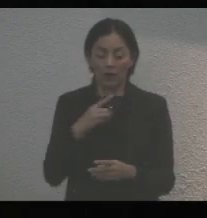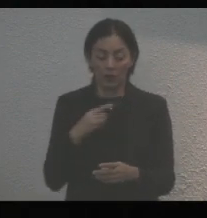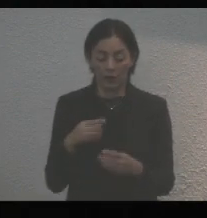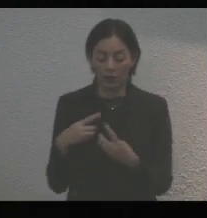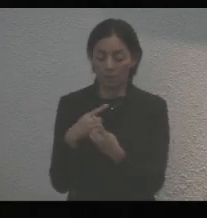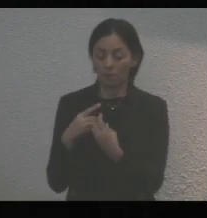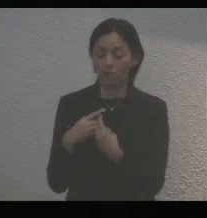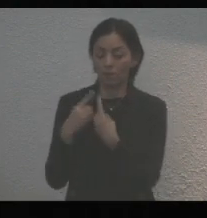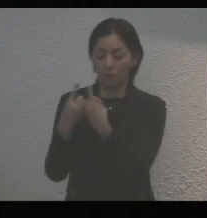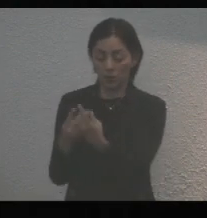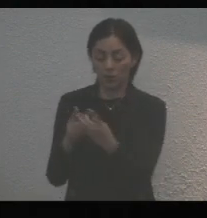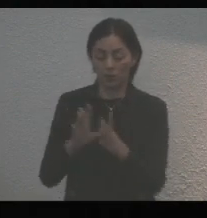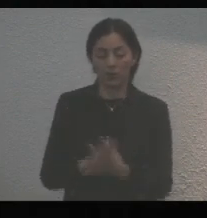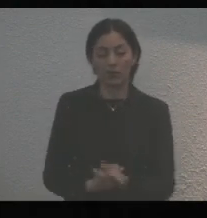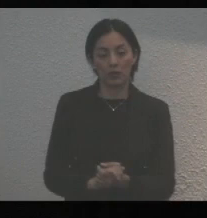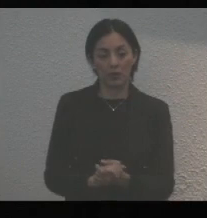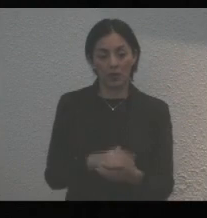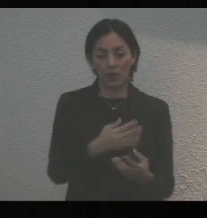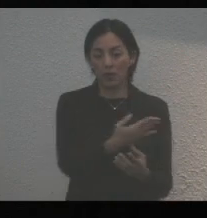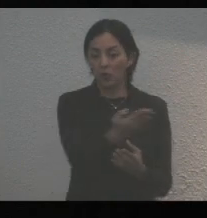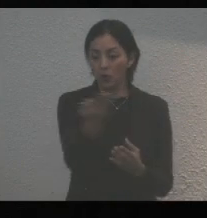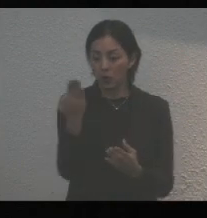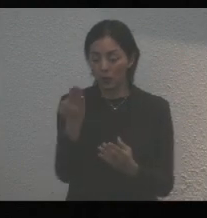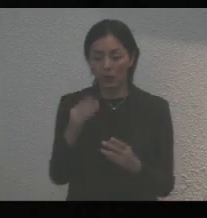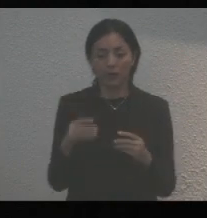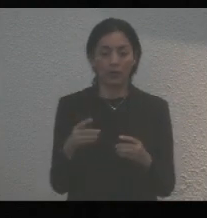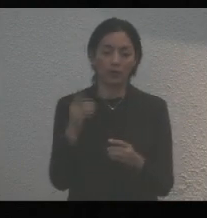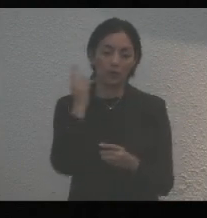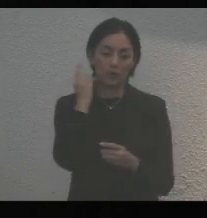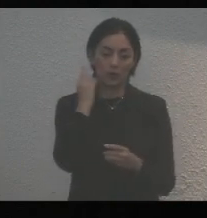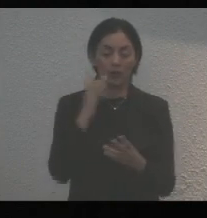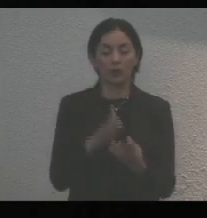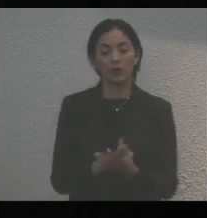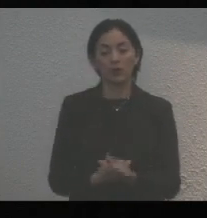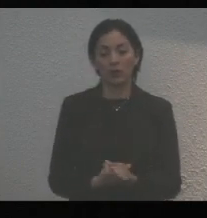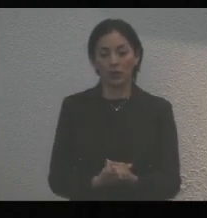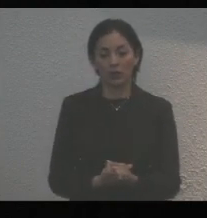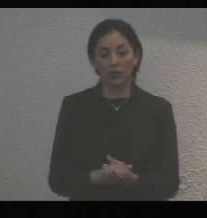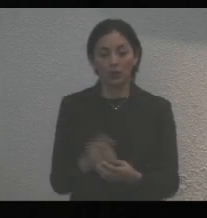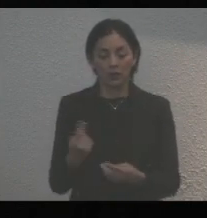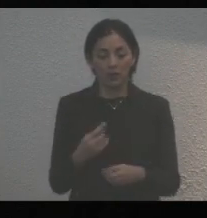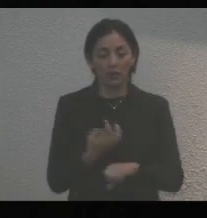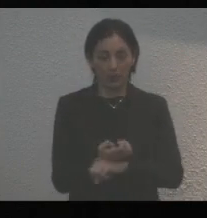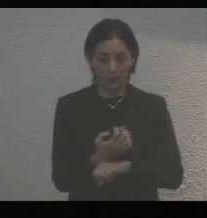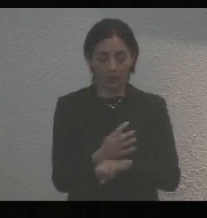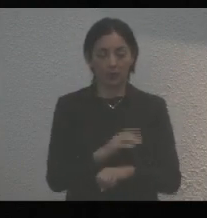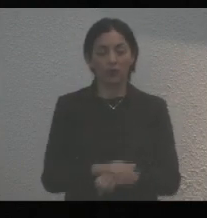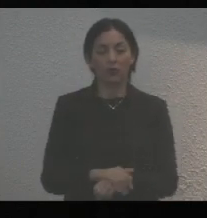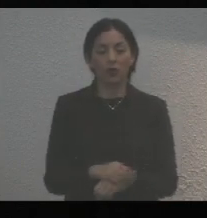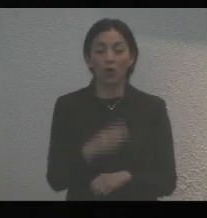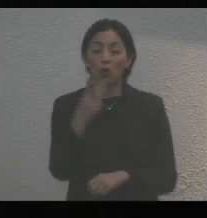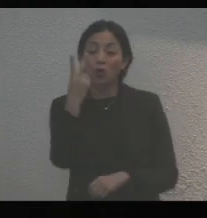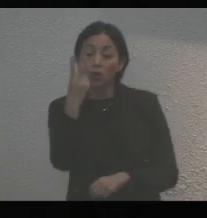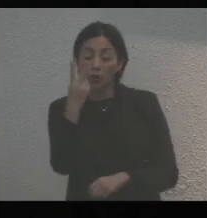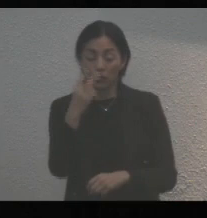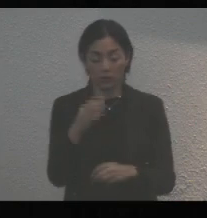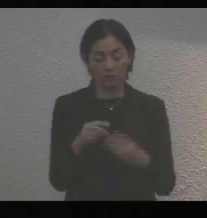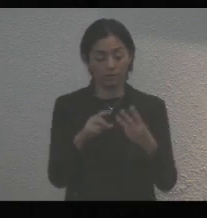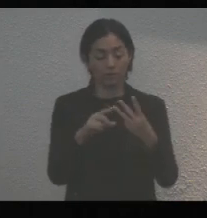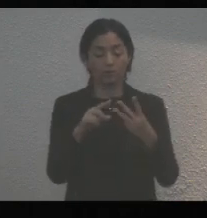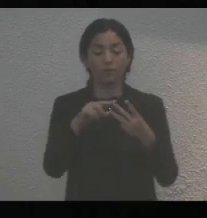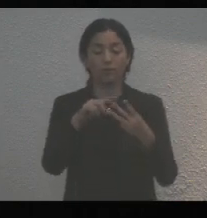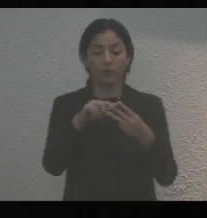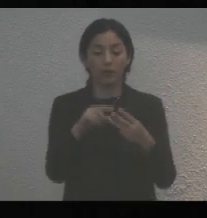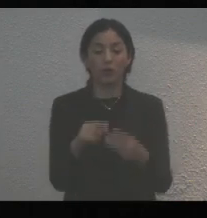presentar a la consideración del Pleno de la Legislatura del Estado dos ternas, una